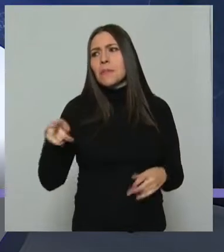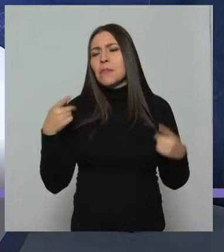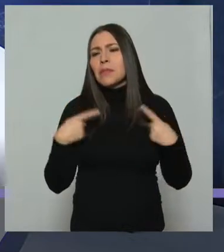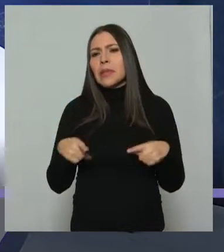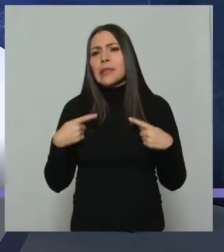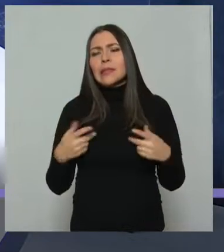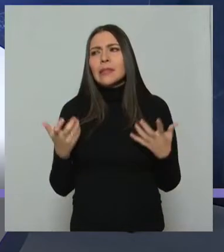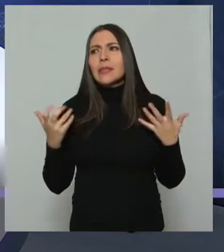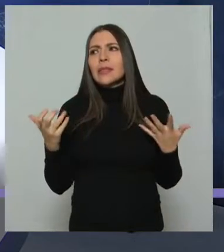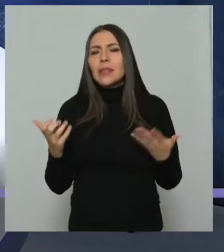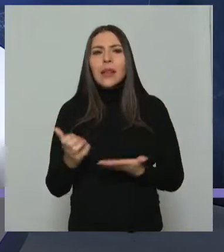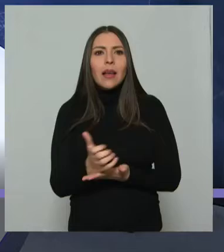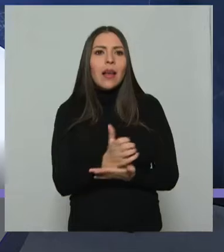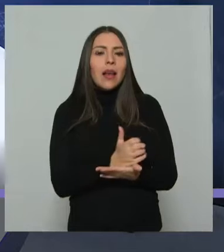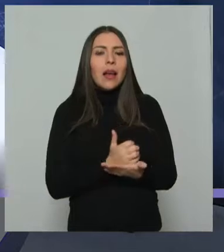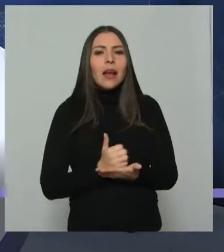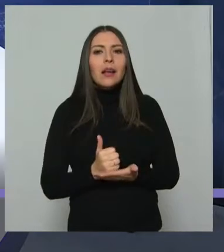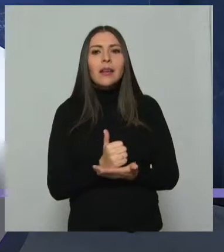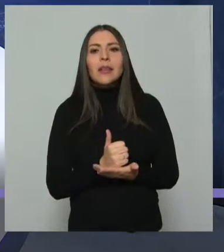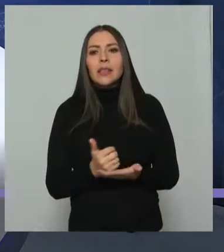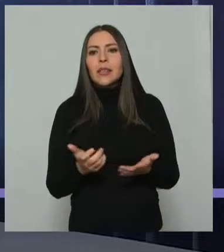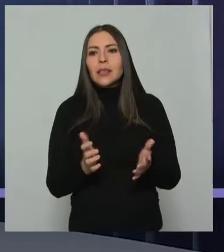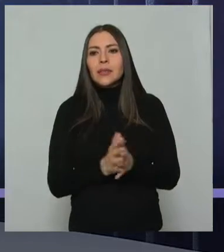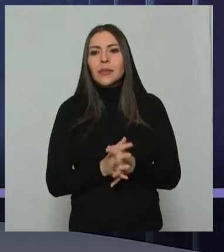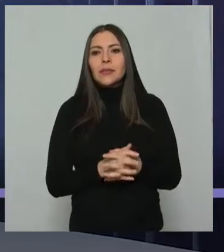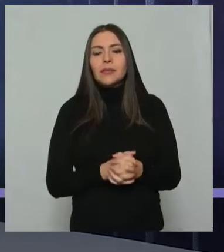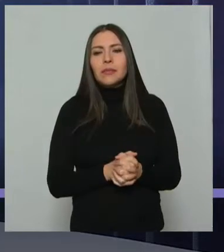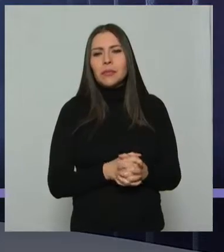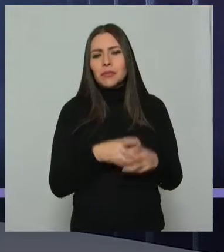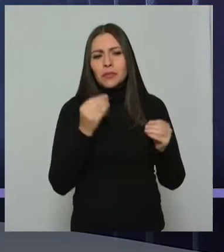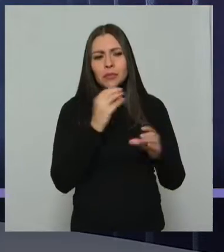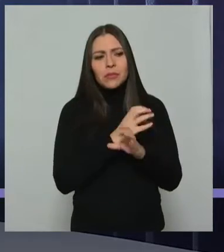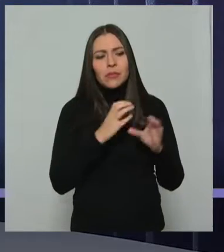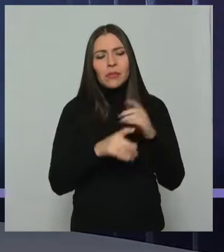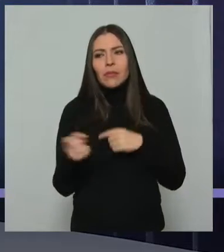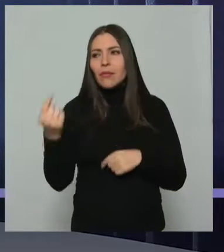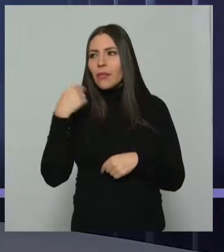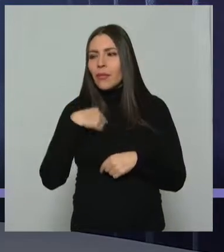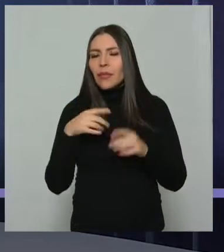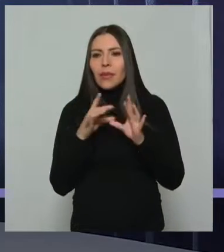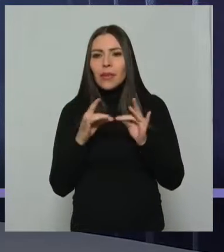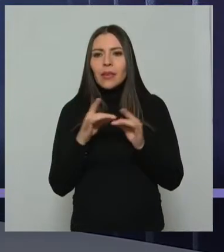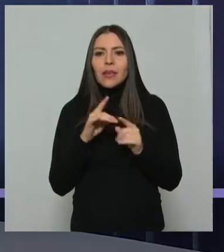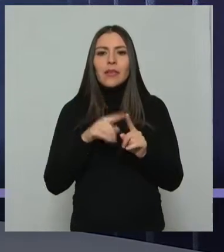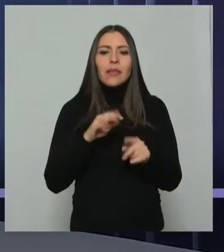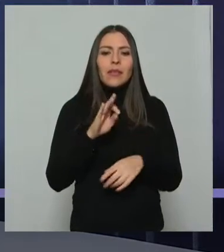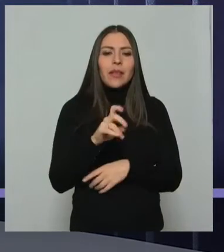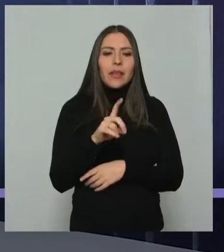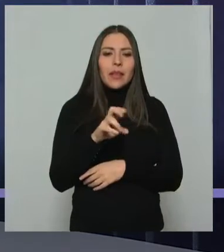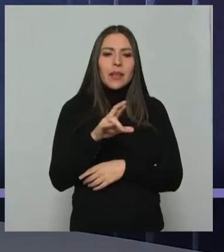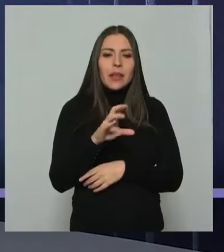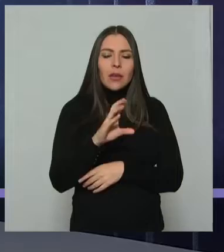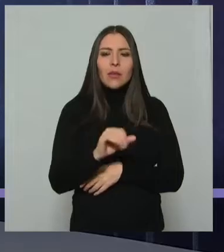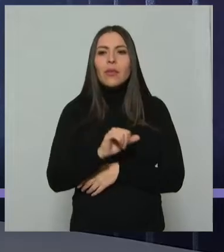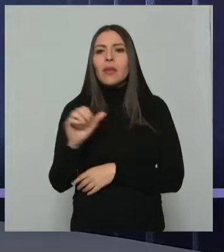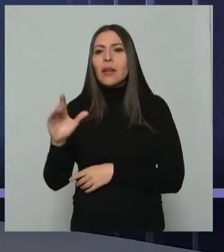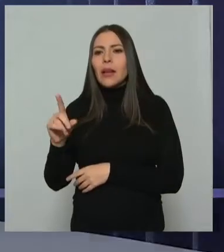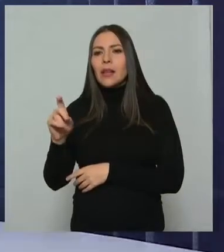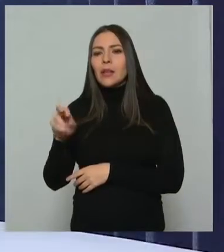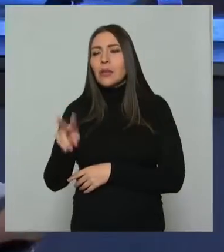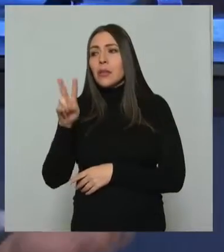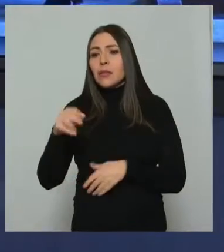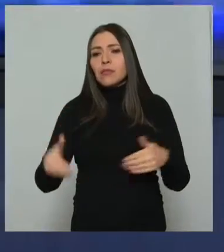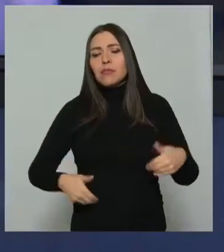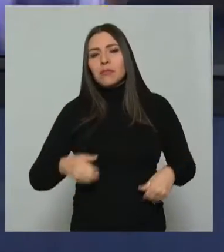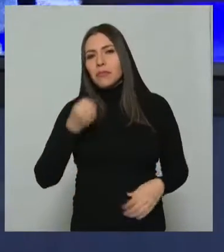no. son puros clásicos, o sea, todo lo que me has dicho, Federico García Lorca, de Calderón de la vida Barca. es sueño. Son obras magníficas. Sí, y por